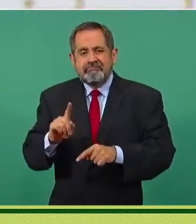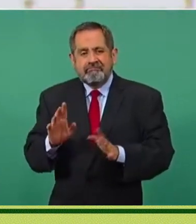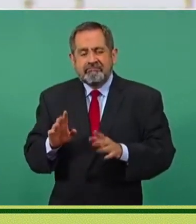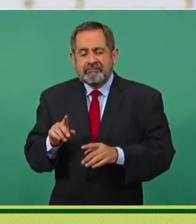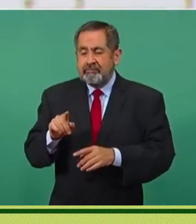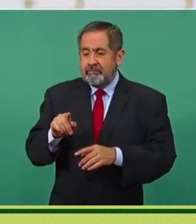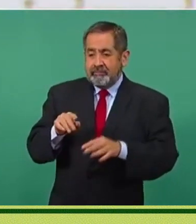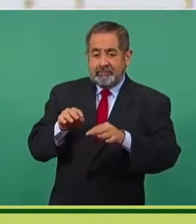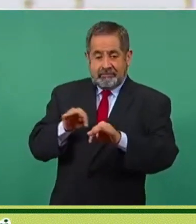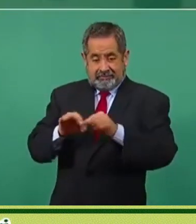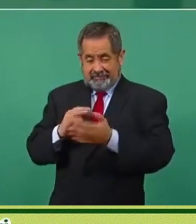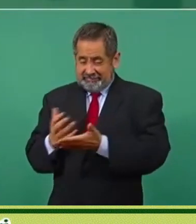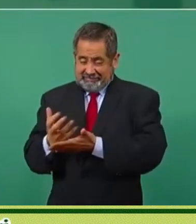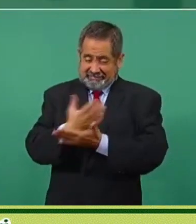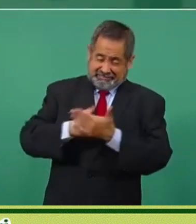inapropiado.